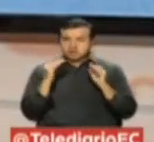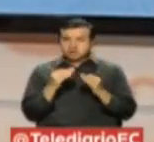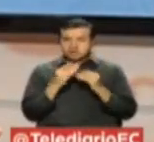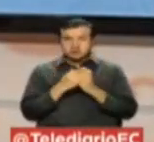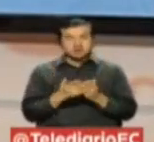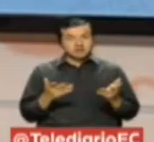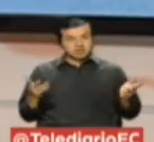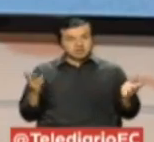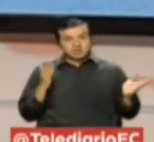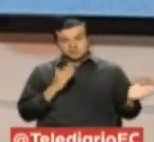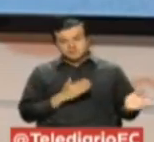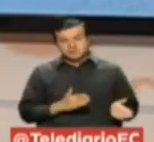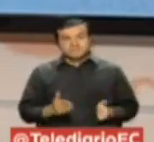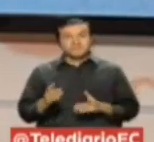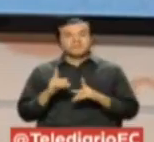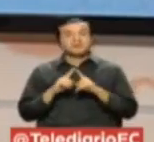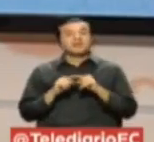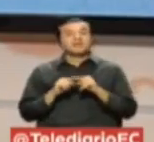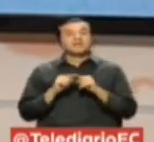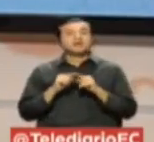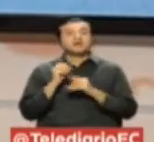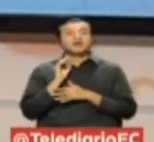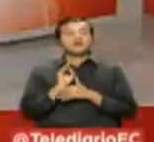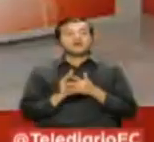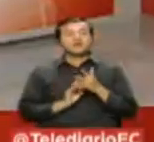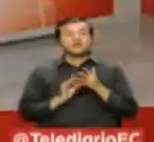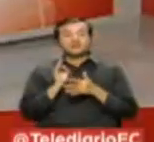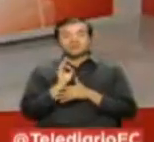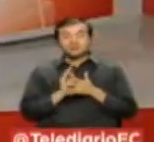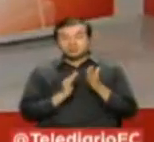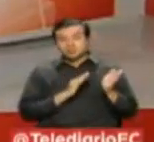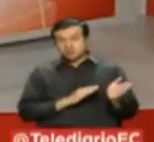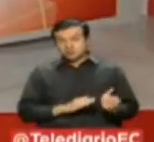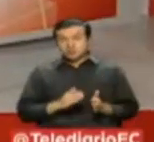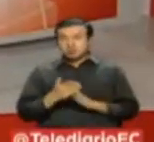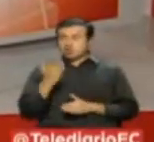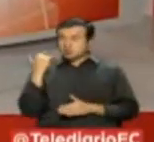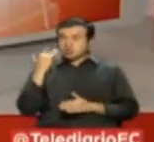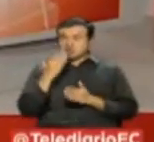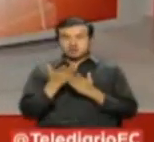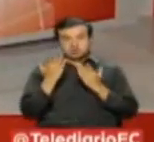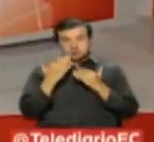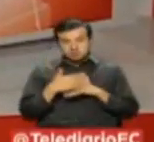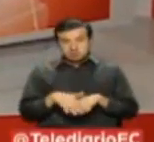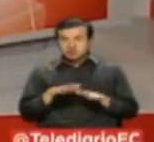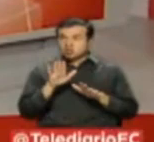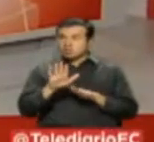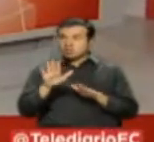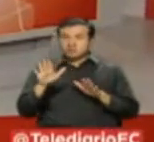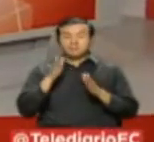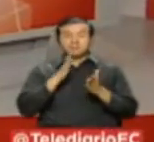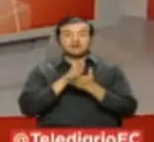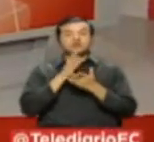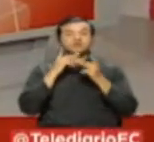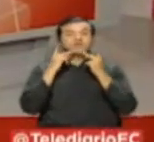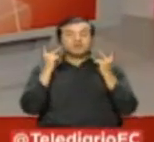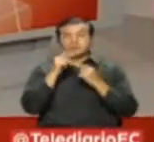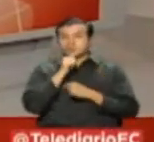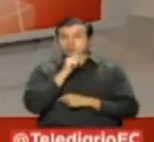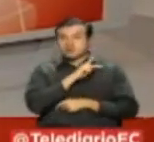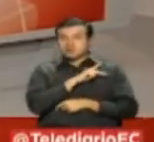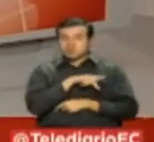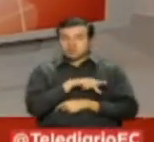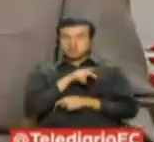y se ha distribuido de acuerdo a la clasificación que establecieron en su momento como radios como medios públicos privados y comunitarios